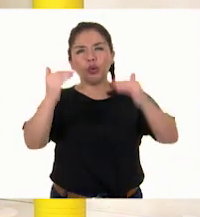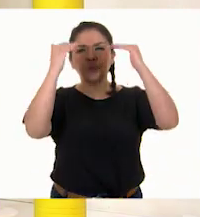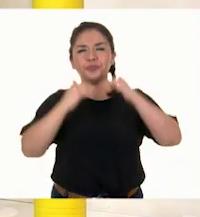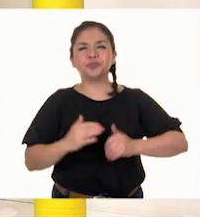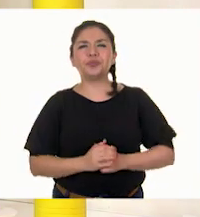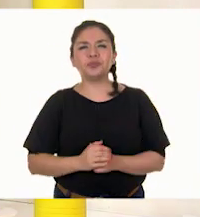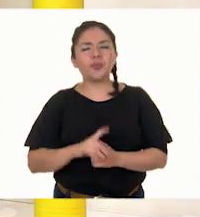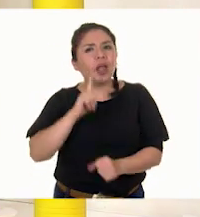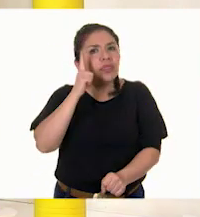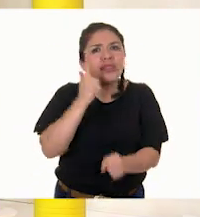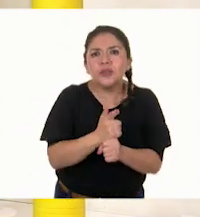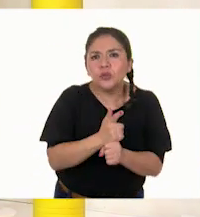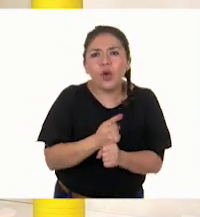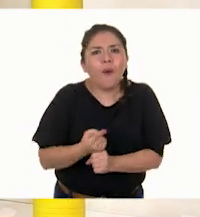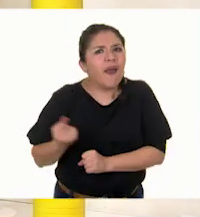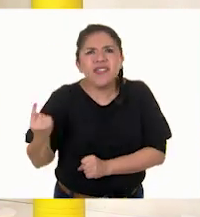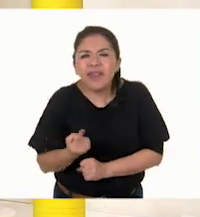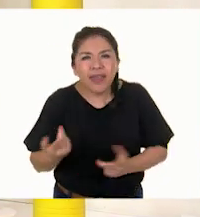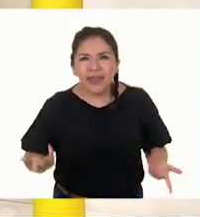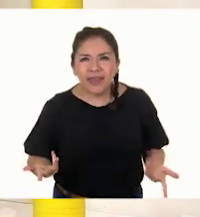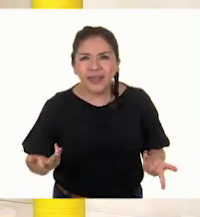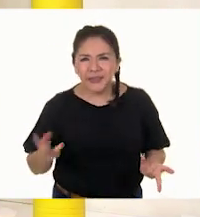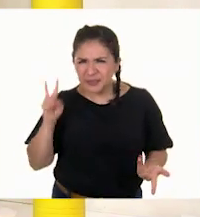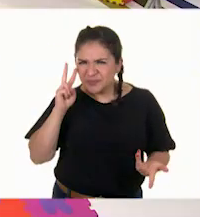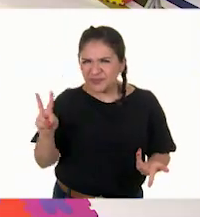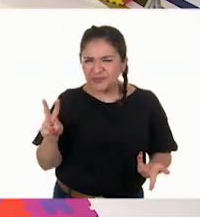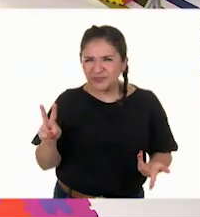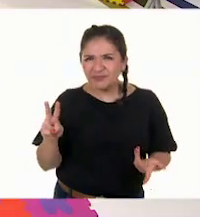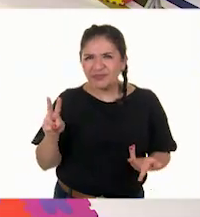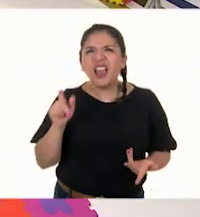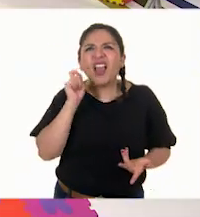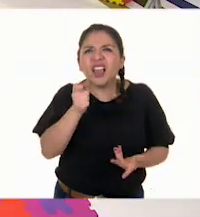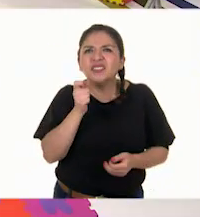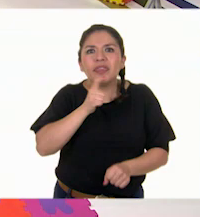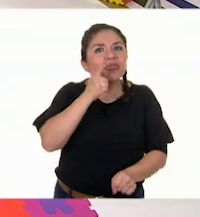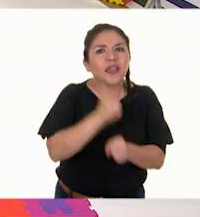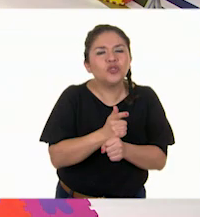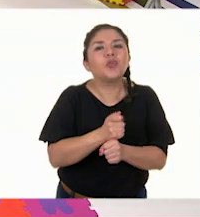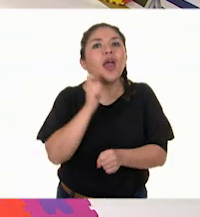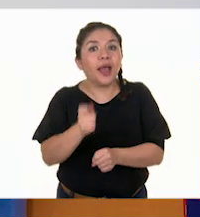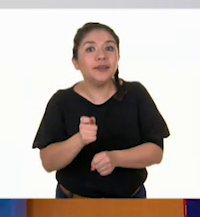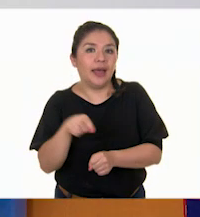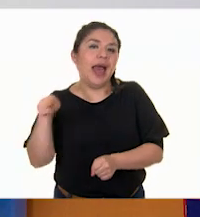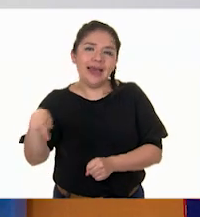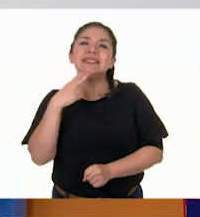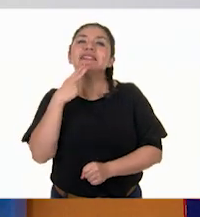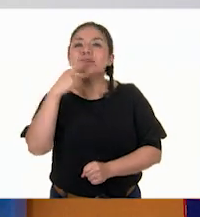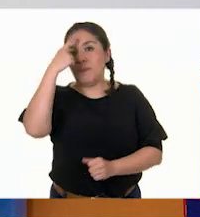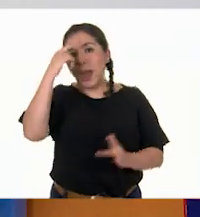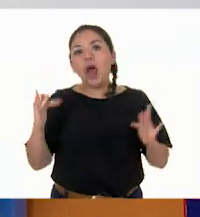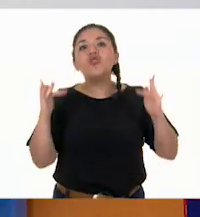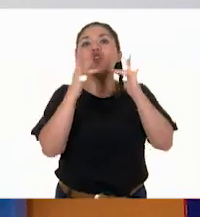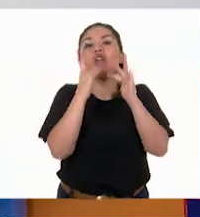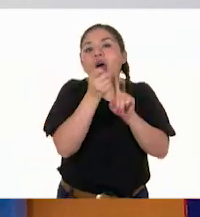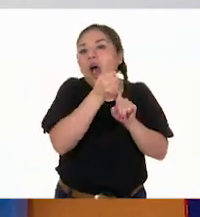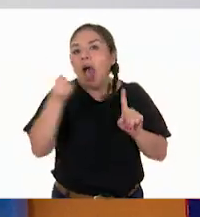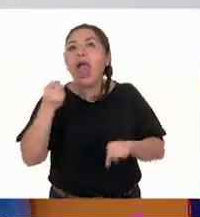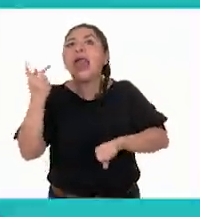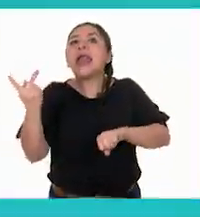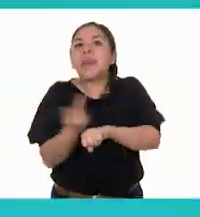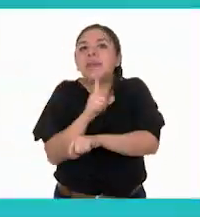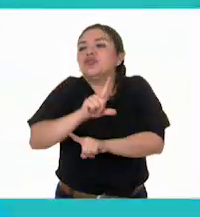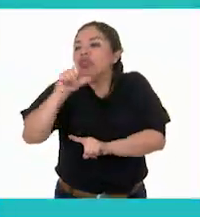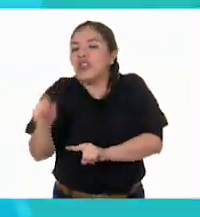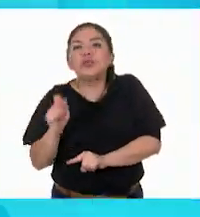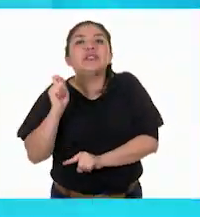¿Descubrió qué? ¿Qué descubrió? Sí. Entonces sí, claro, para conectar, para... Ajá, porque uno quiere saber qué pasó después de